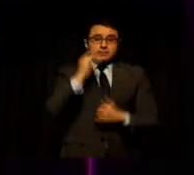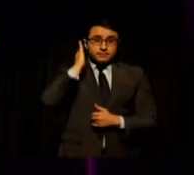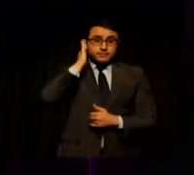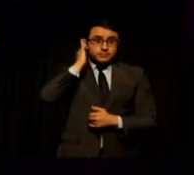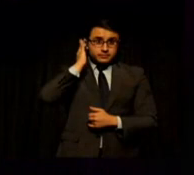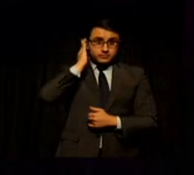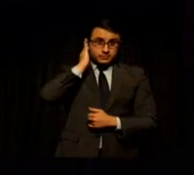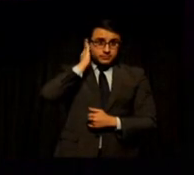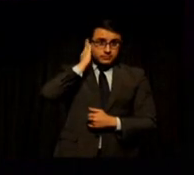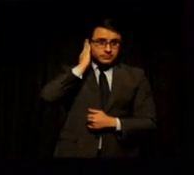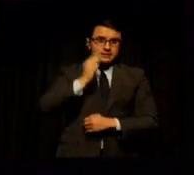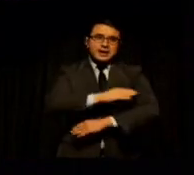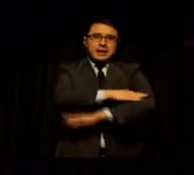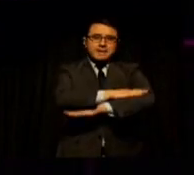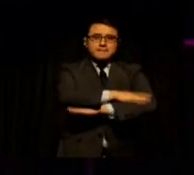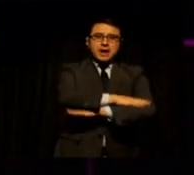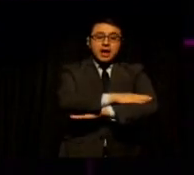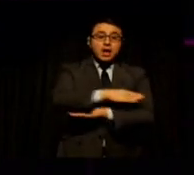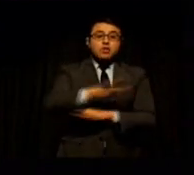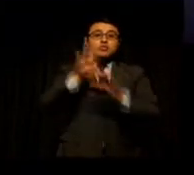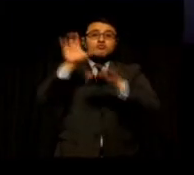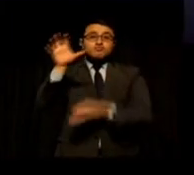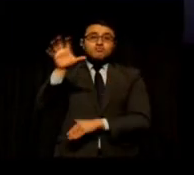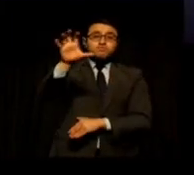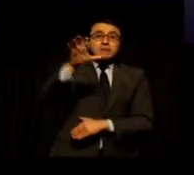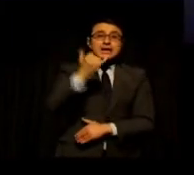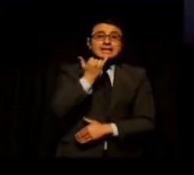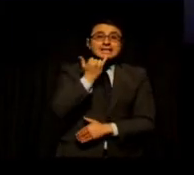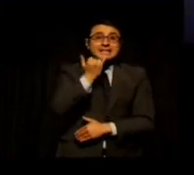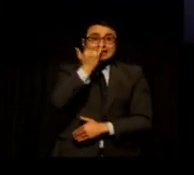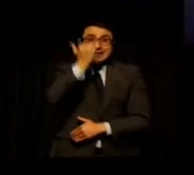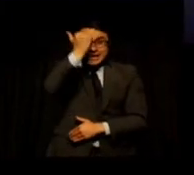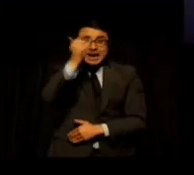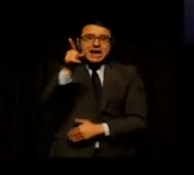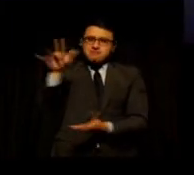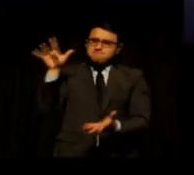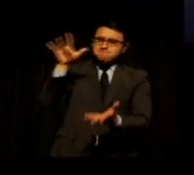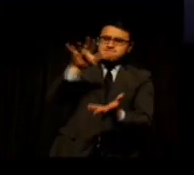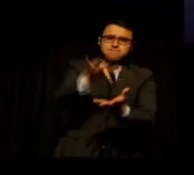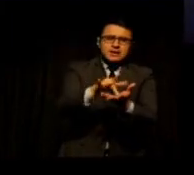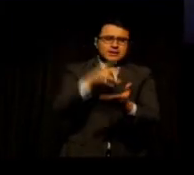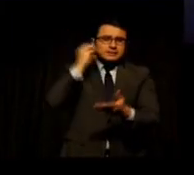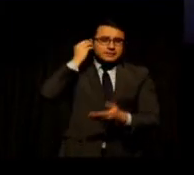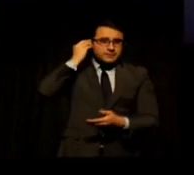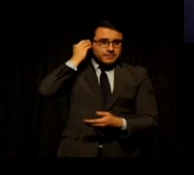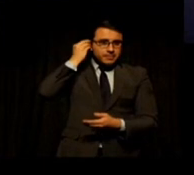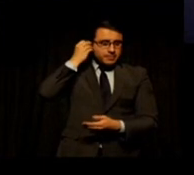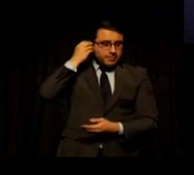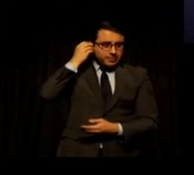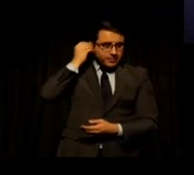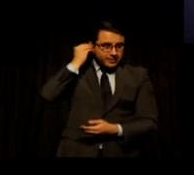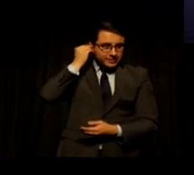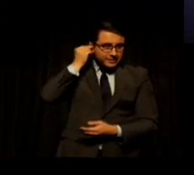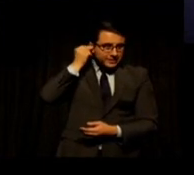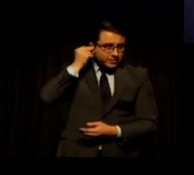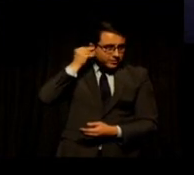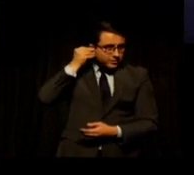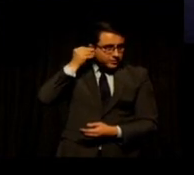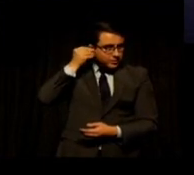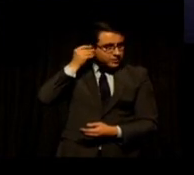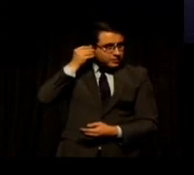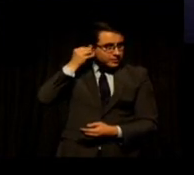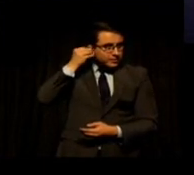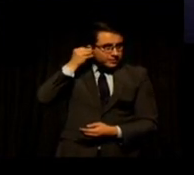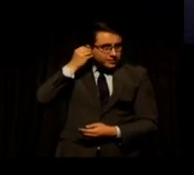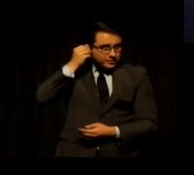por de israel embajador cantor es un placer mi saludo a víctor muñoz consejero presidencial para